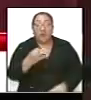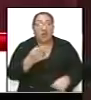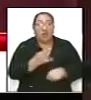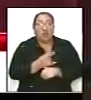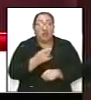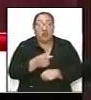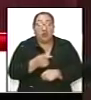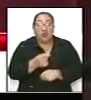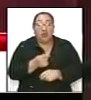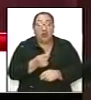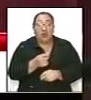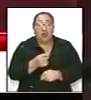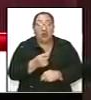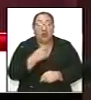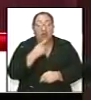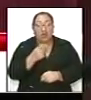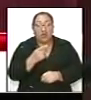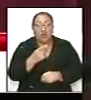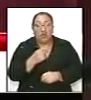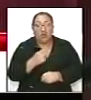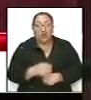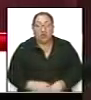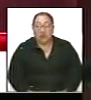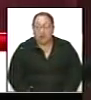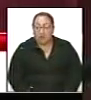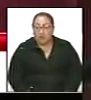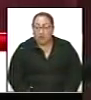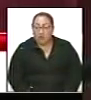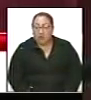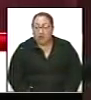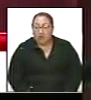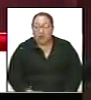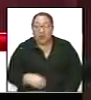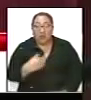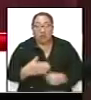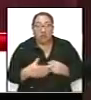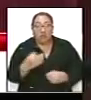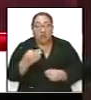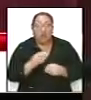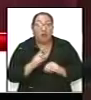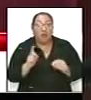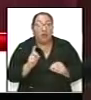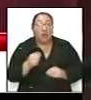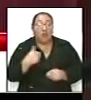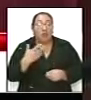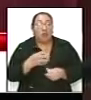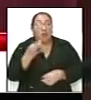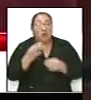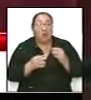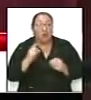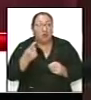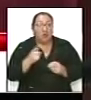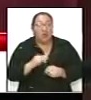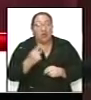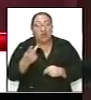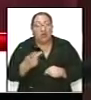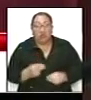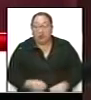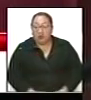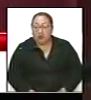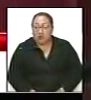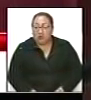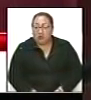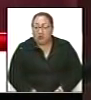acusado, fue aludido, fue cuestionado en el proceso judicial. Sin embargo, la sentencia de primera instancia y la de segunda instancia